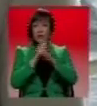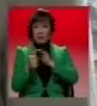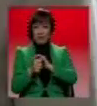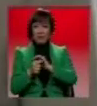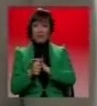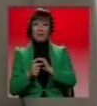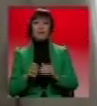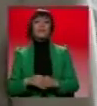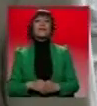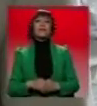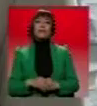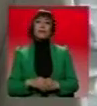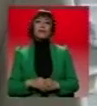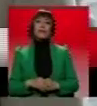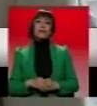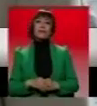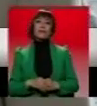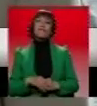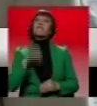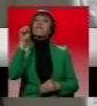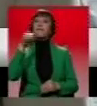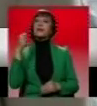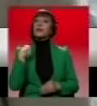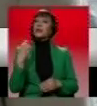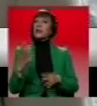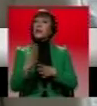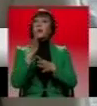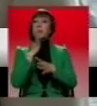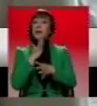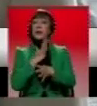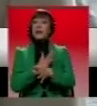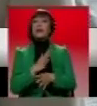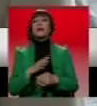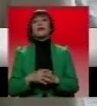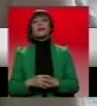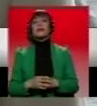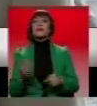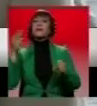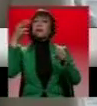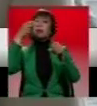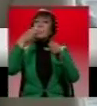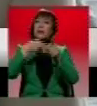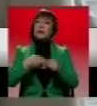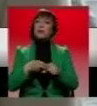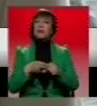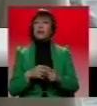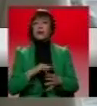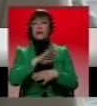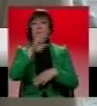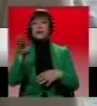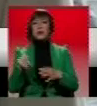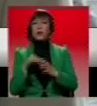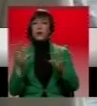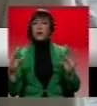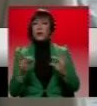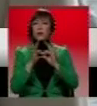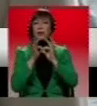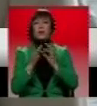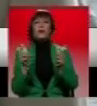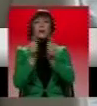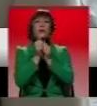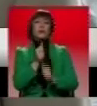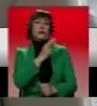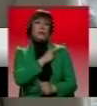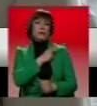Tuve la suerte de ser el primer becado en un convenio de cooperación entre la Universidad de Guayaquil,